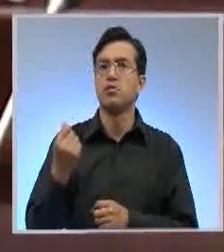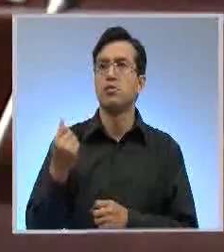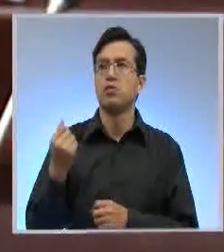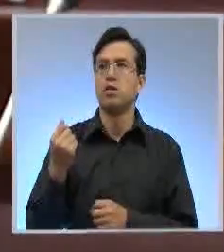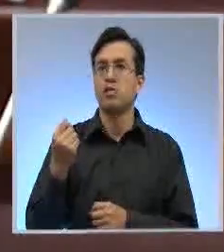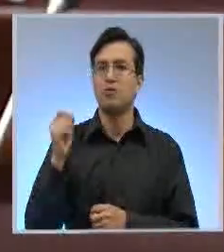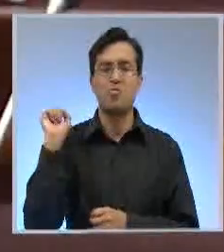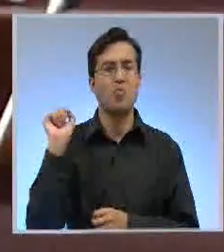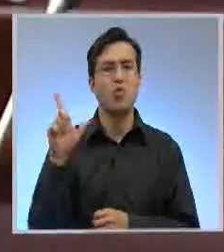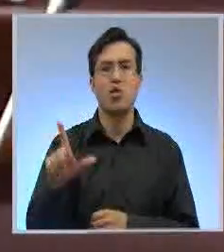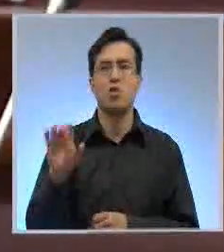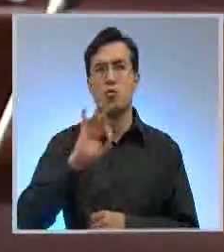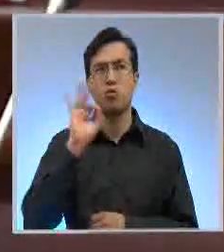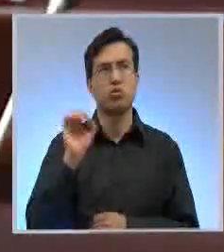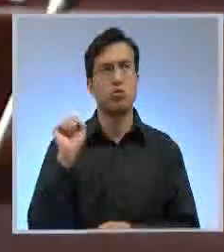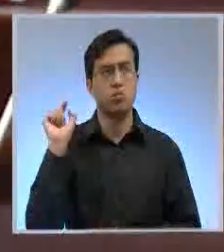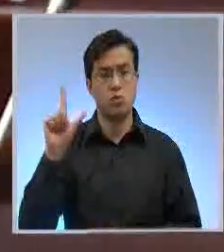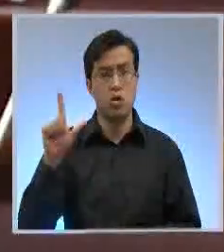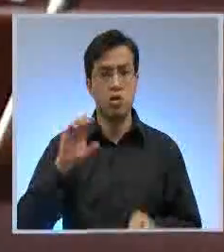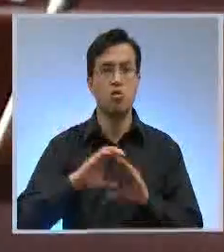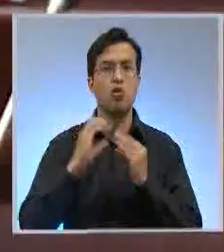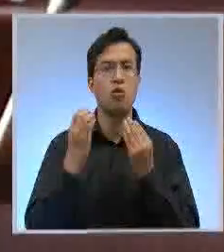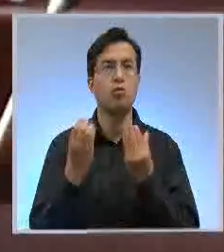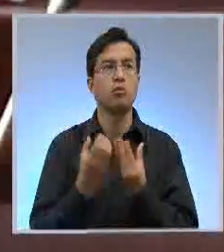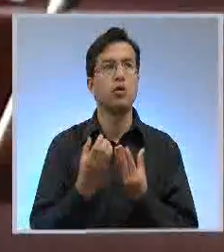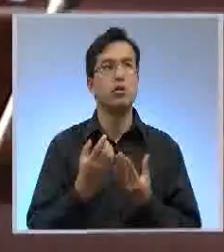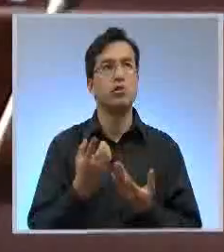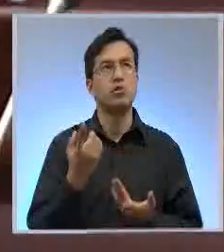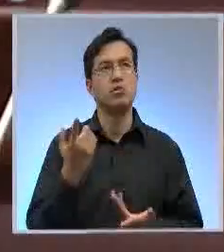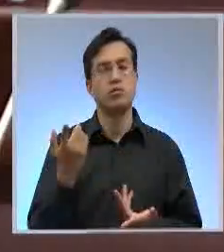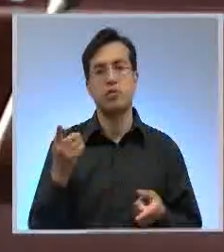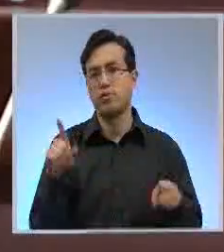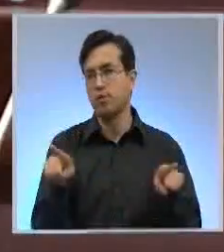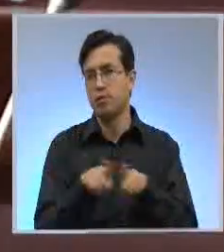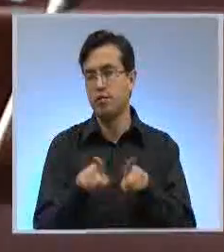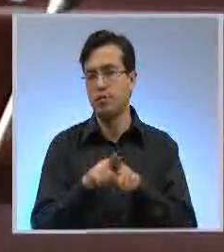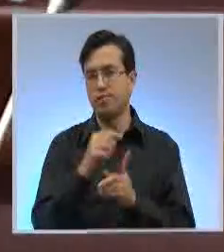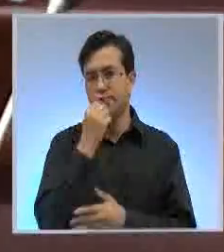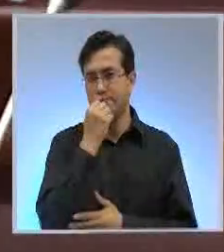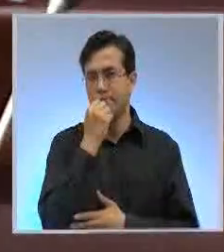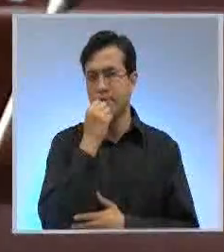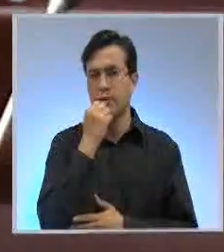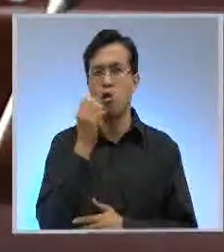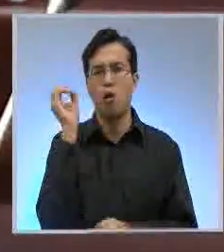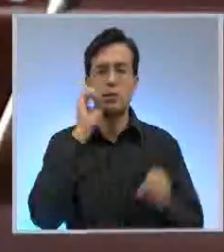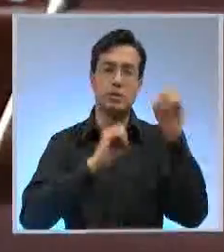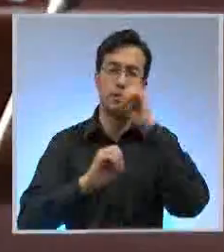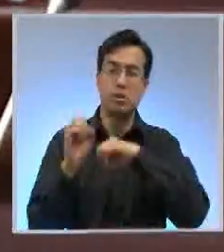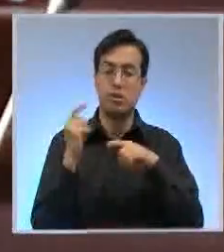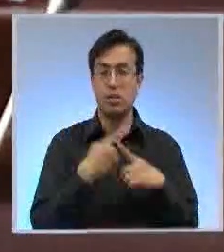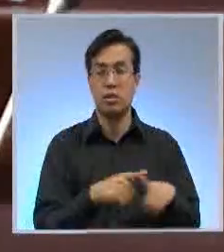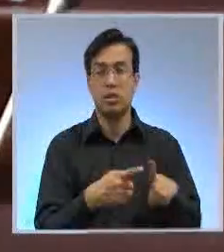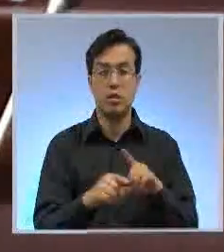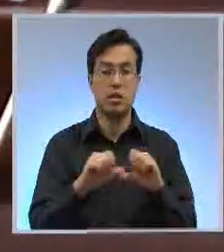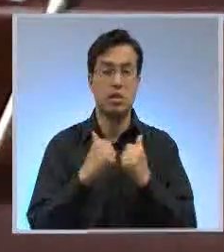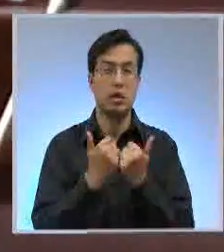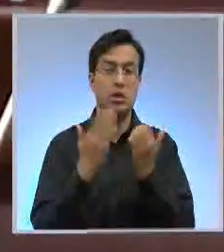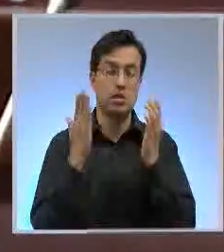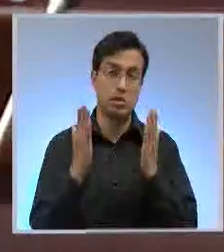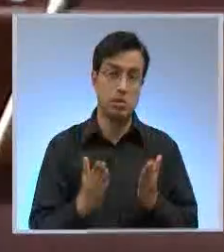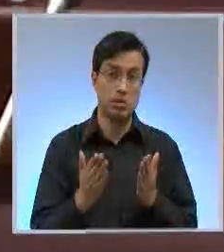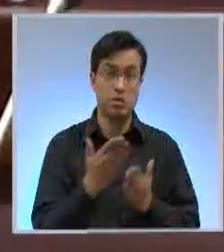nueva tabla que se estaría planteando, ¿no? Pero ¿dónde surge la idea de eliminar esa tabla? Bueno, habíamos discutido en algunos